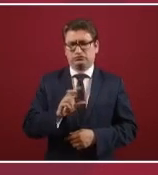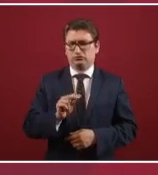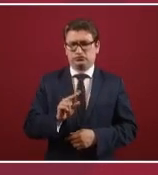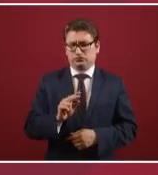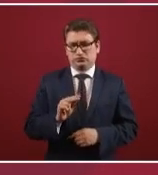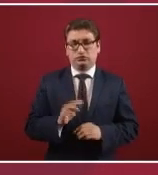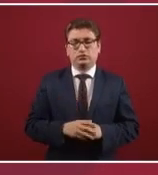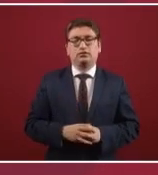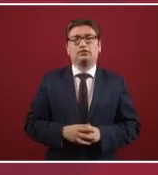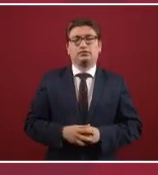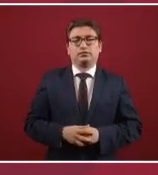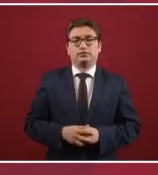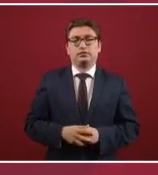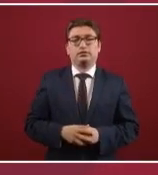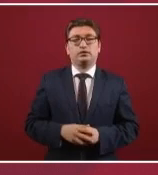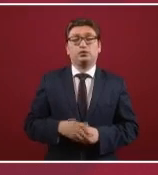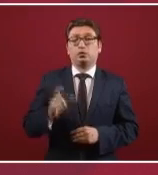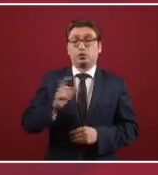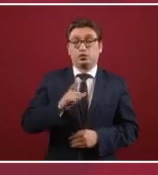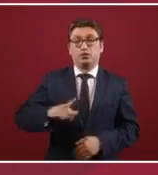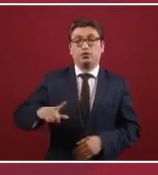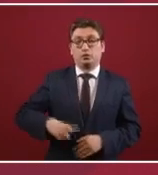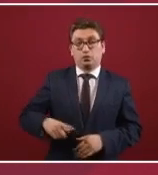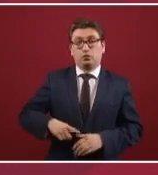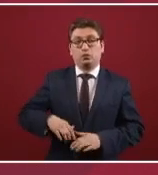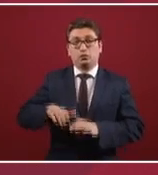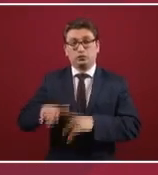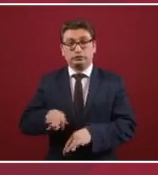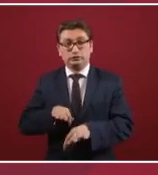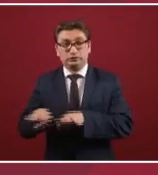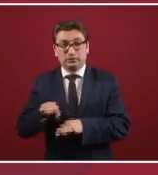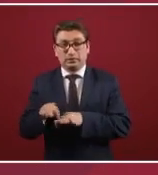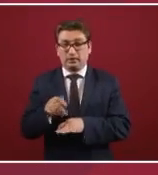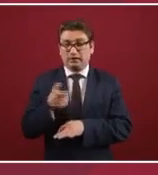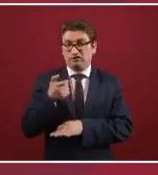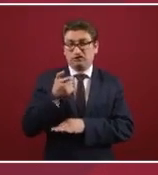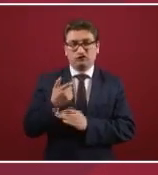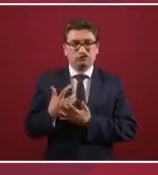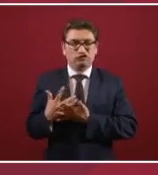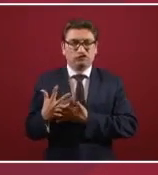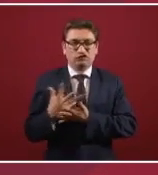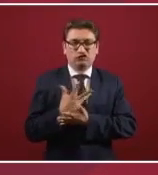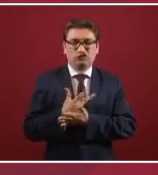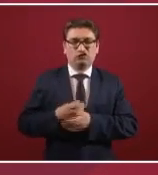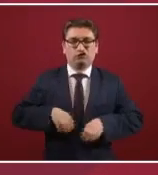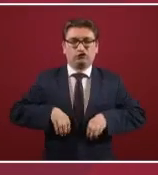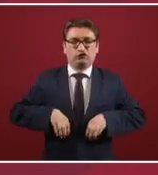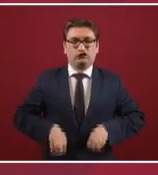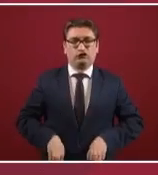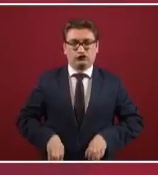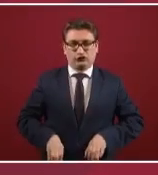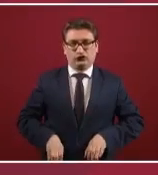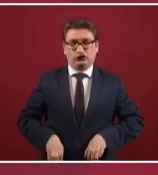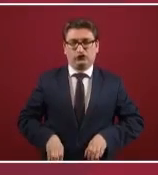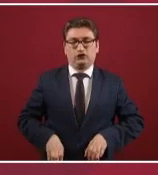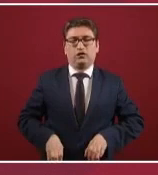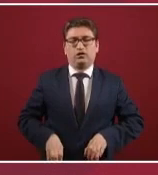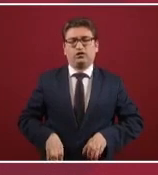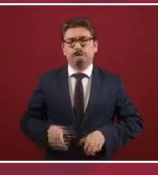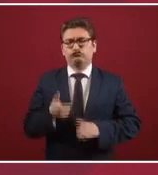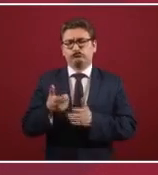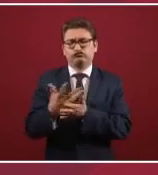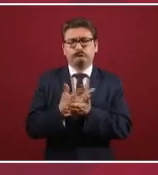está muy mal es el que llega a un cargo público enriquecerse y se queda con el dinero que es del